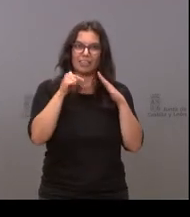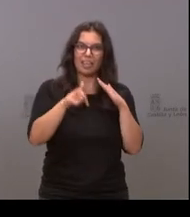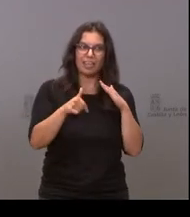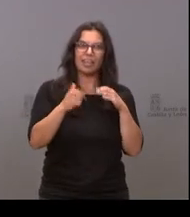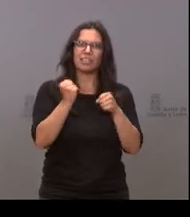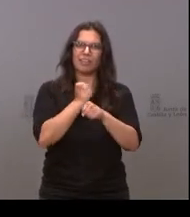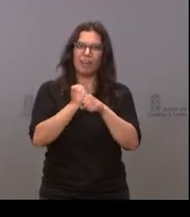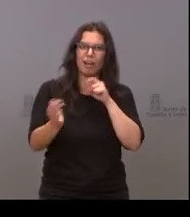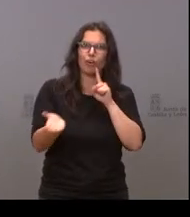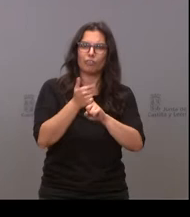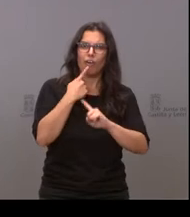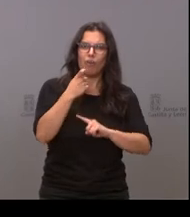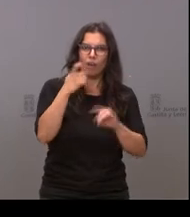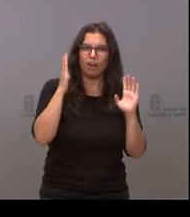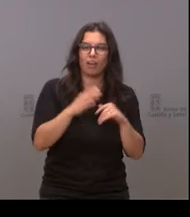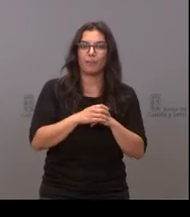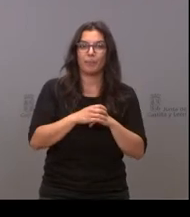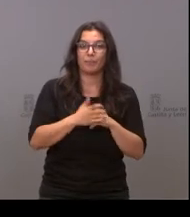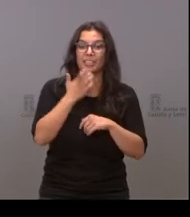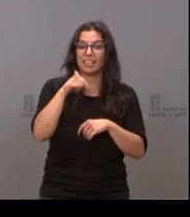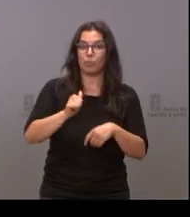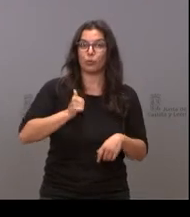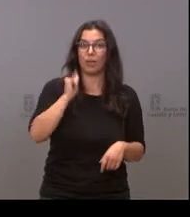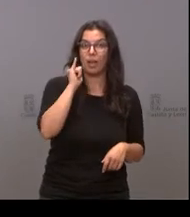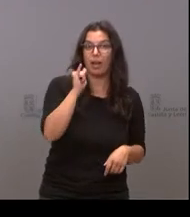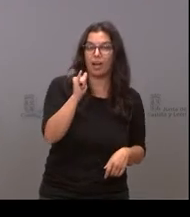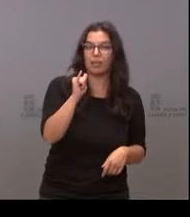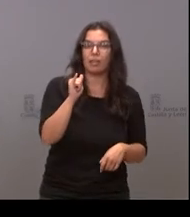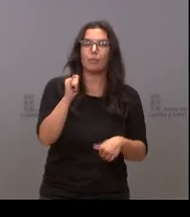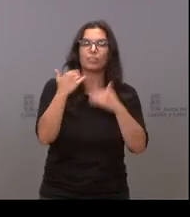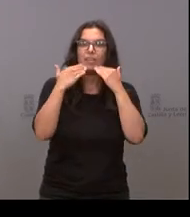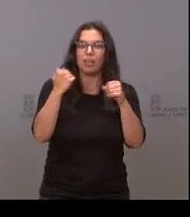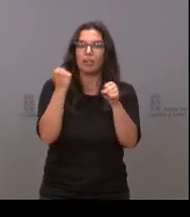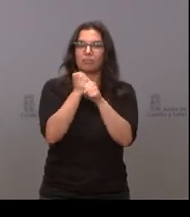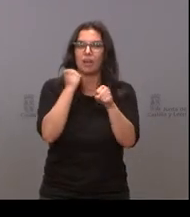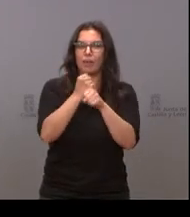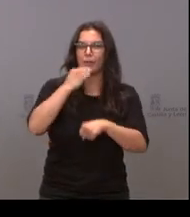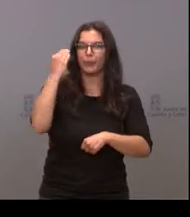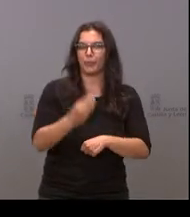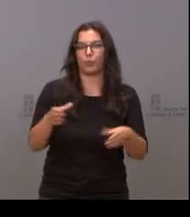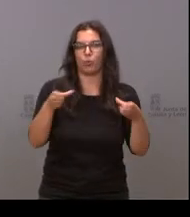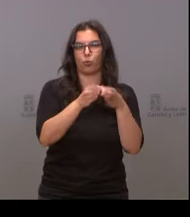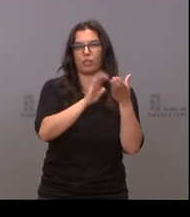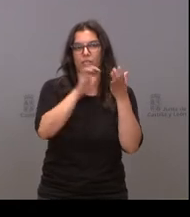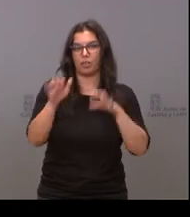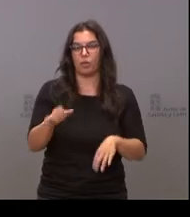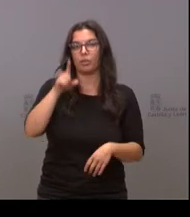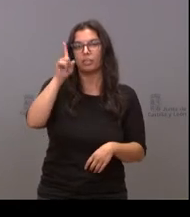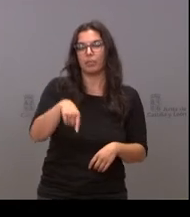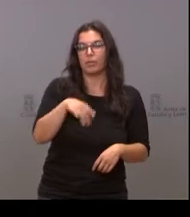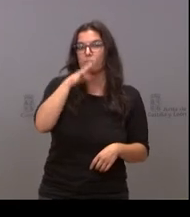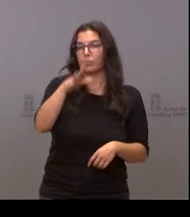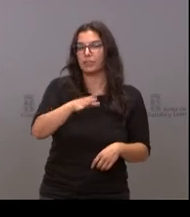empleo y si la oportunidad está aquí esto es por el excelente trabajo de la junta de castilla y león y por la extraordinaria